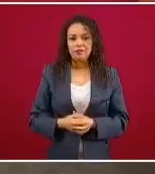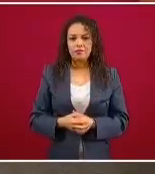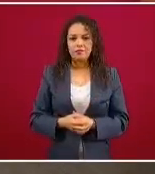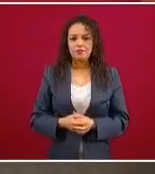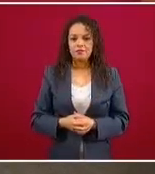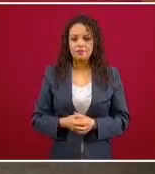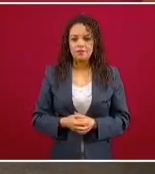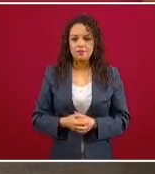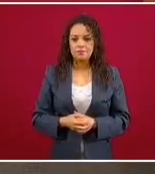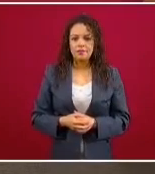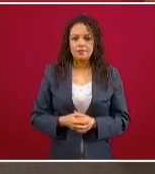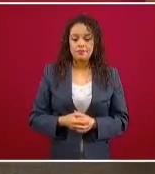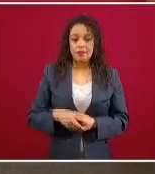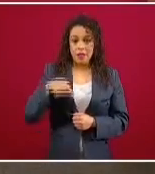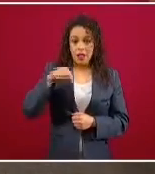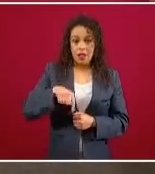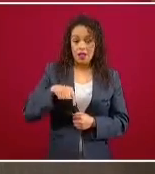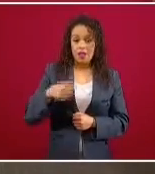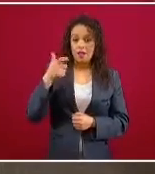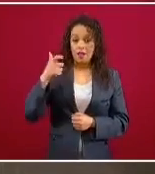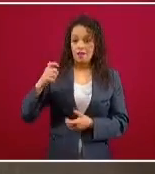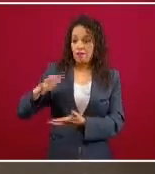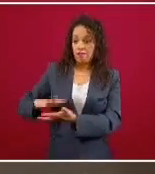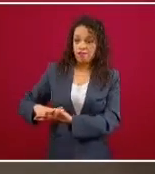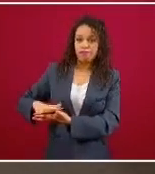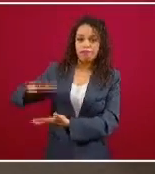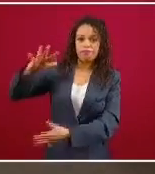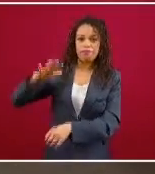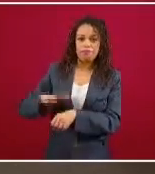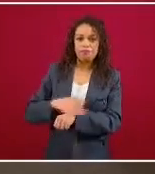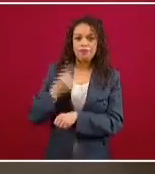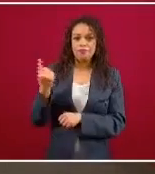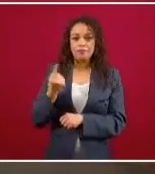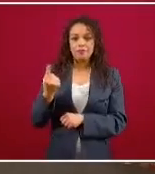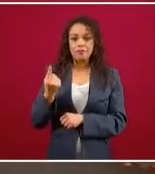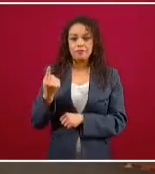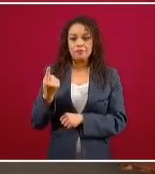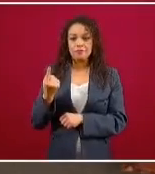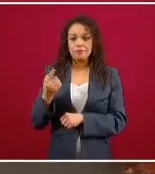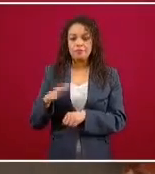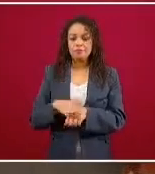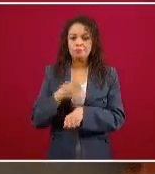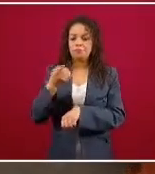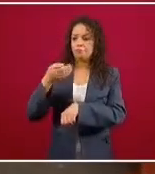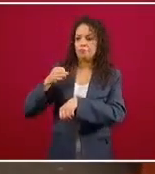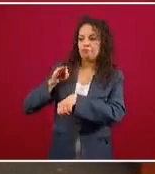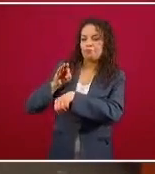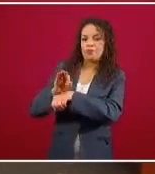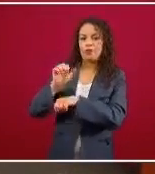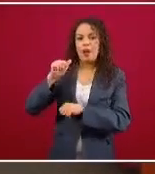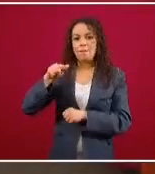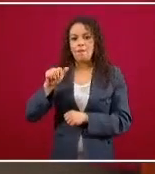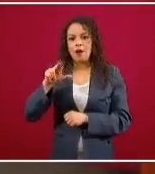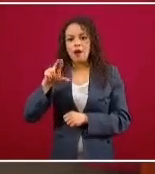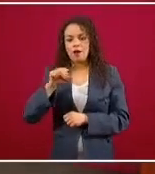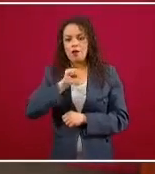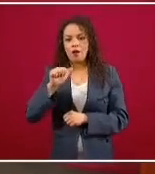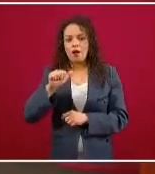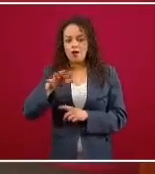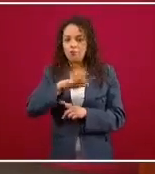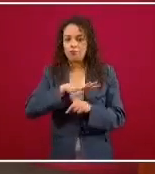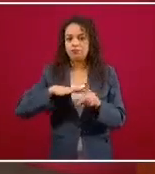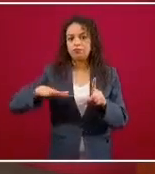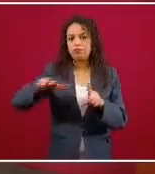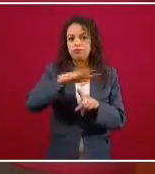Aquí la acumulación de capital se dio al amparo del poder público mediante la